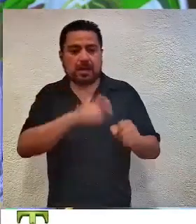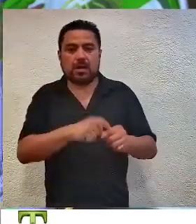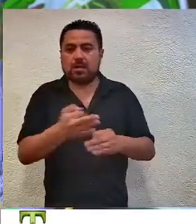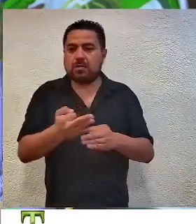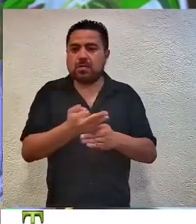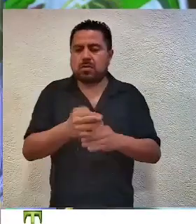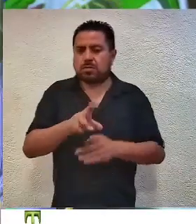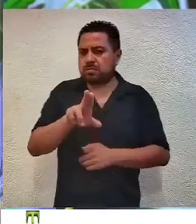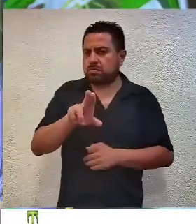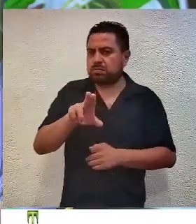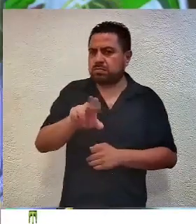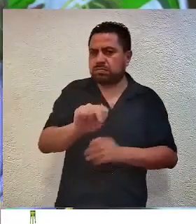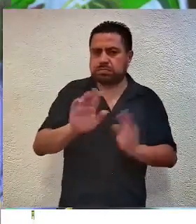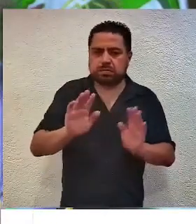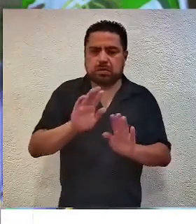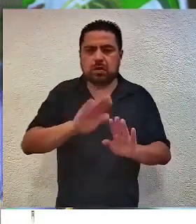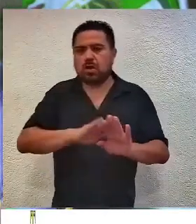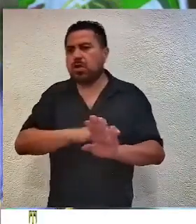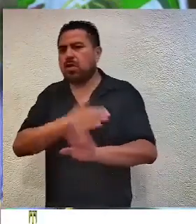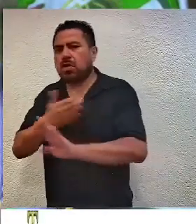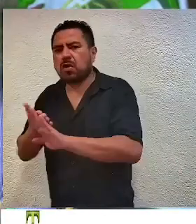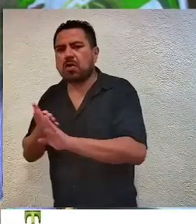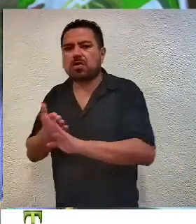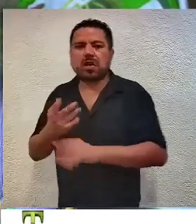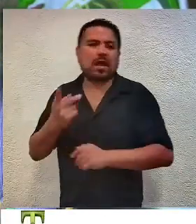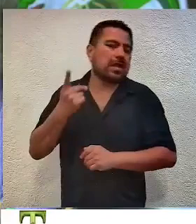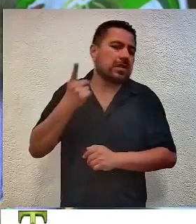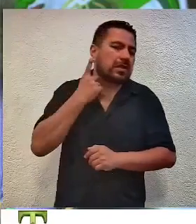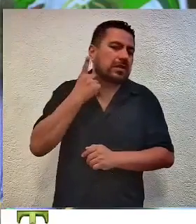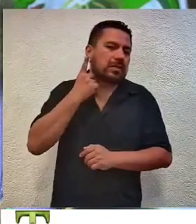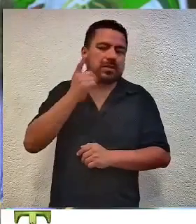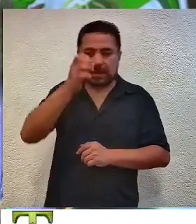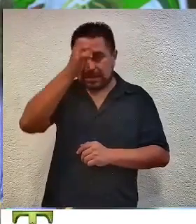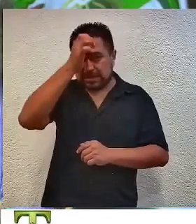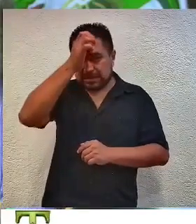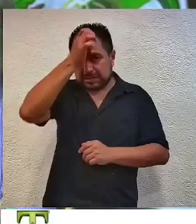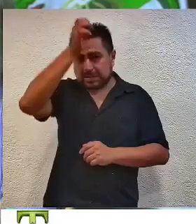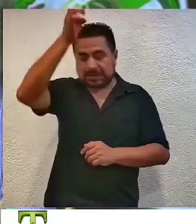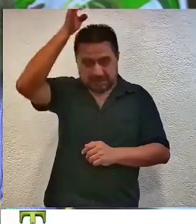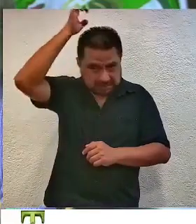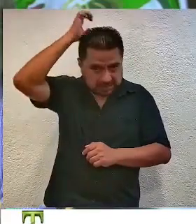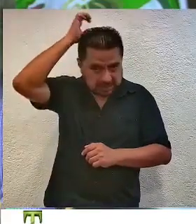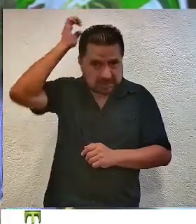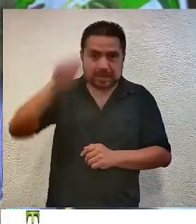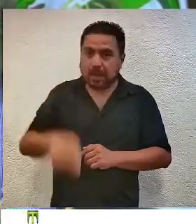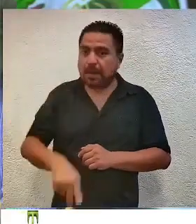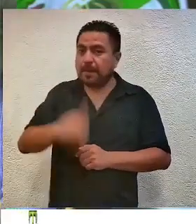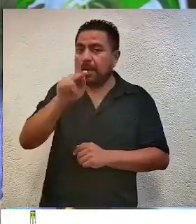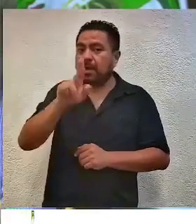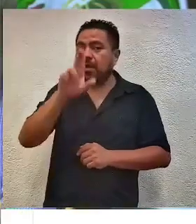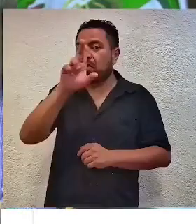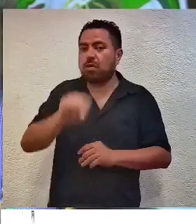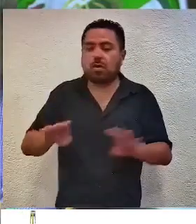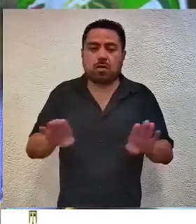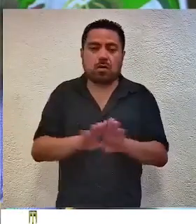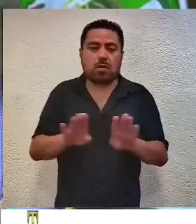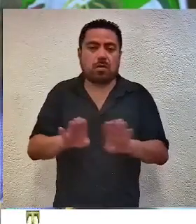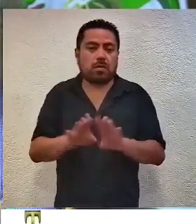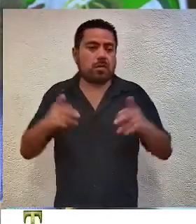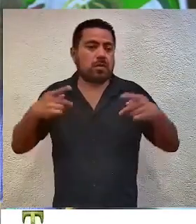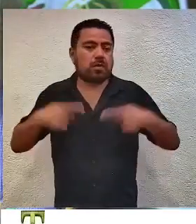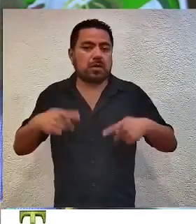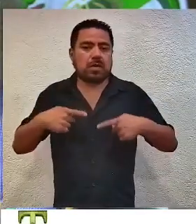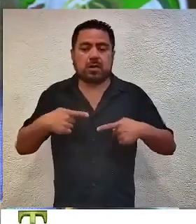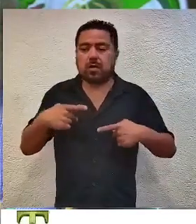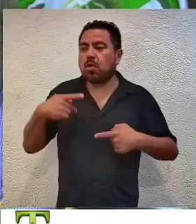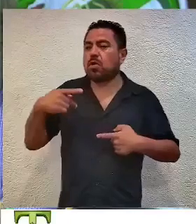Morena, contra el diputado Sánchez Esquivel, pero no como diputado, sino